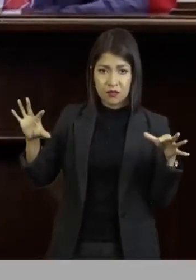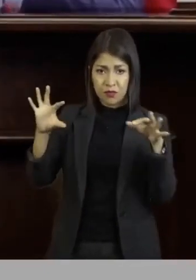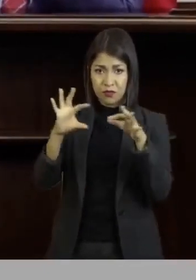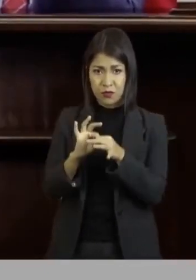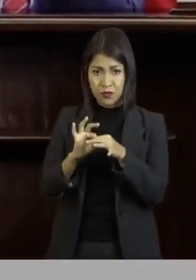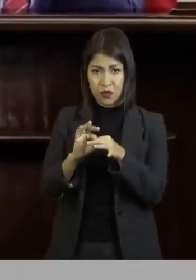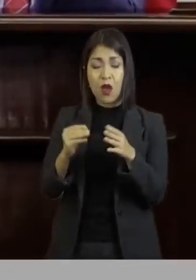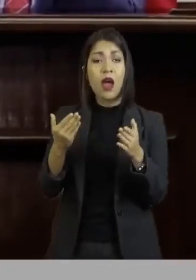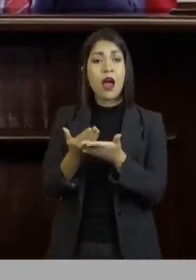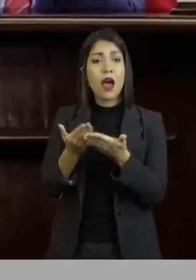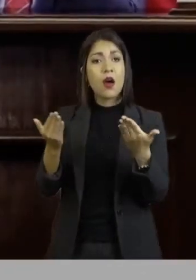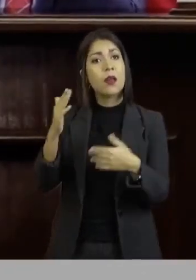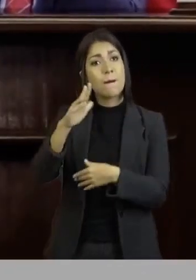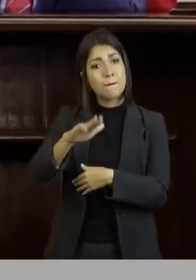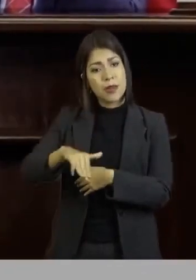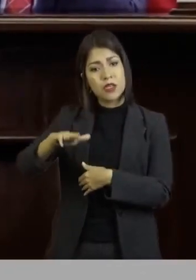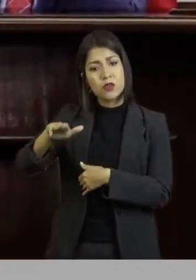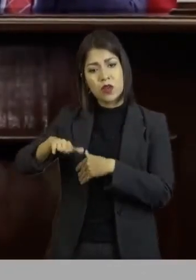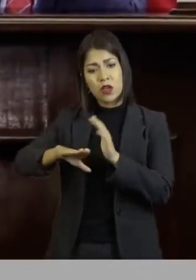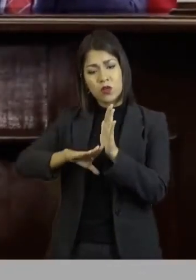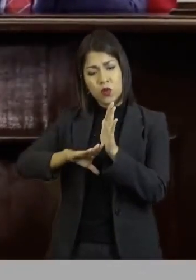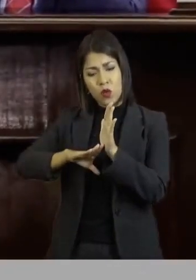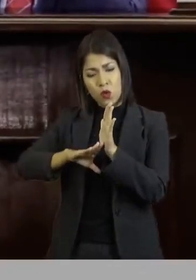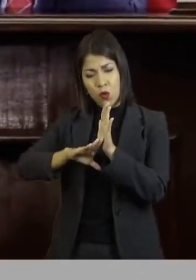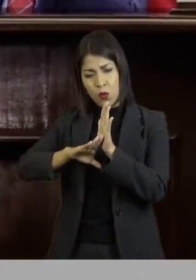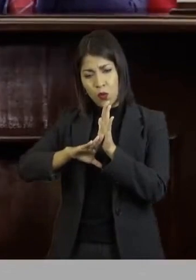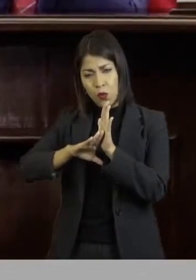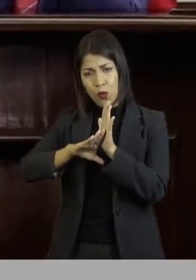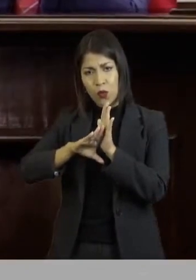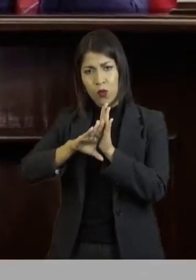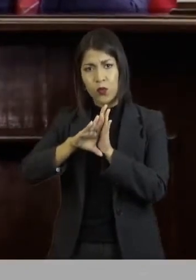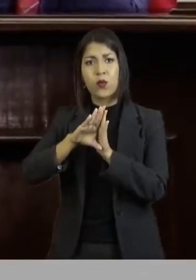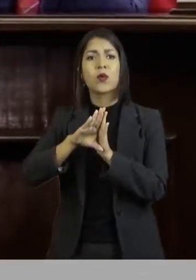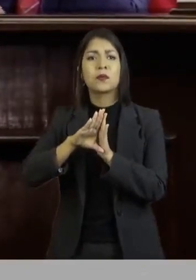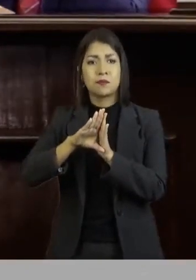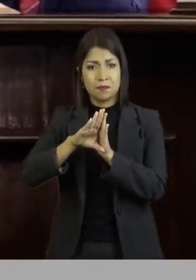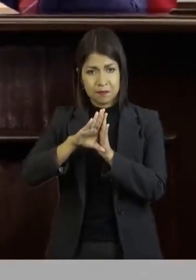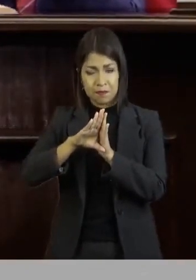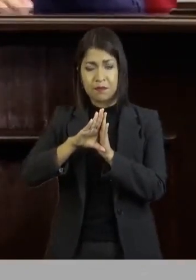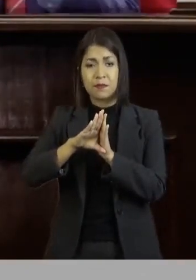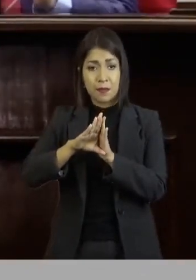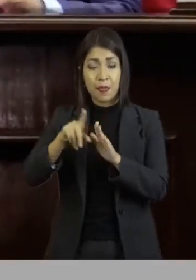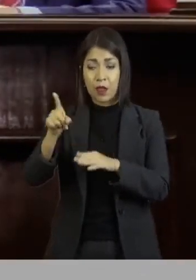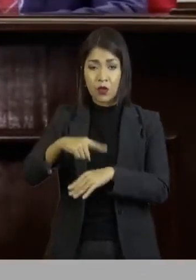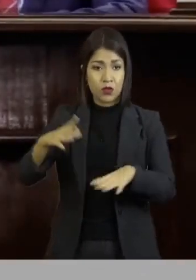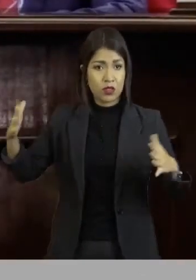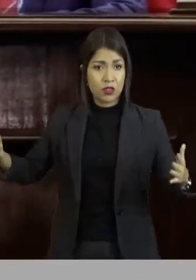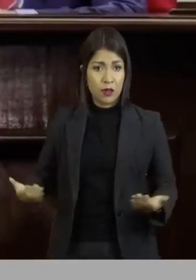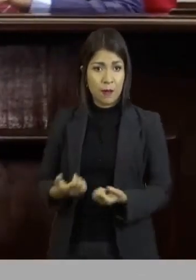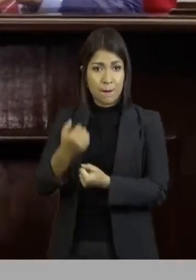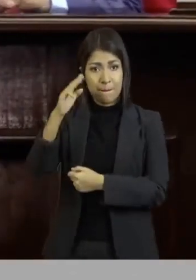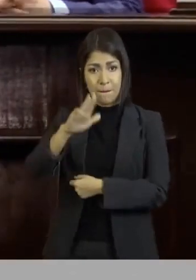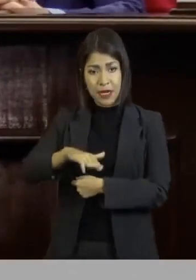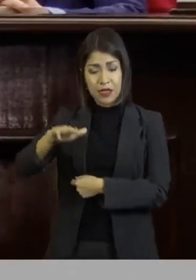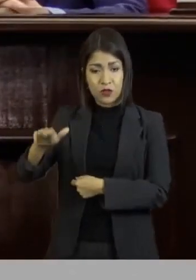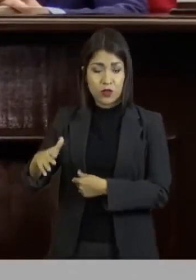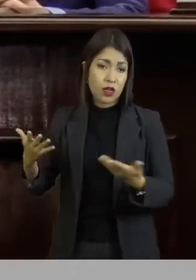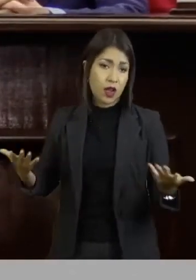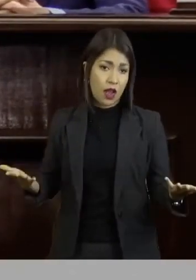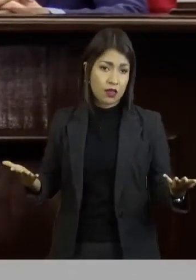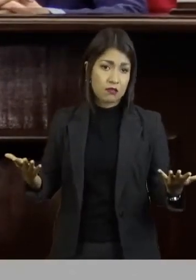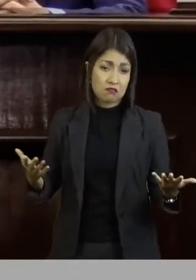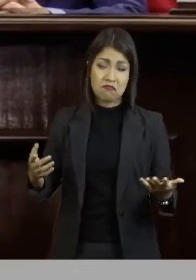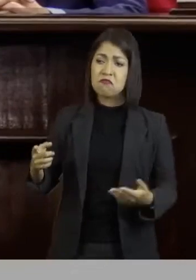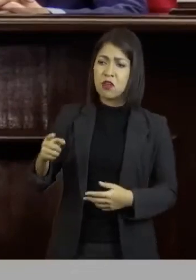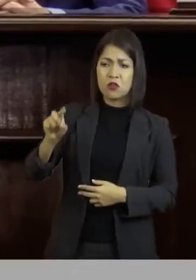avanzado muchísimo en Michoacán. Se está recuperando Michoacán y nosotros no tenemos ninguna